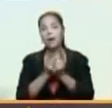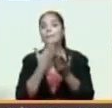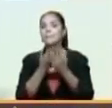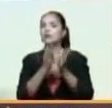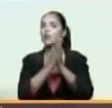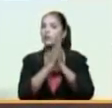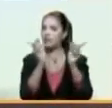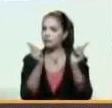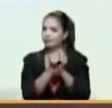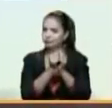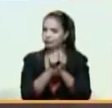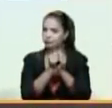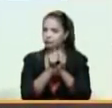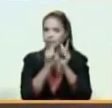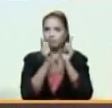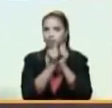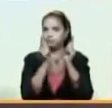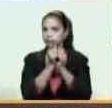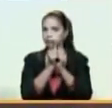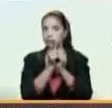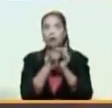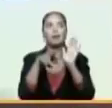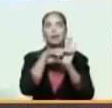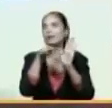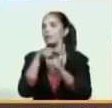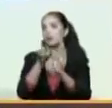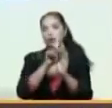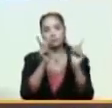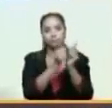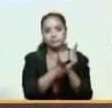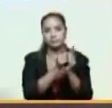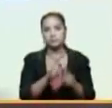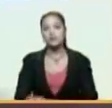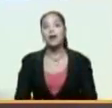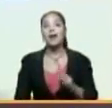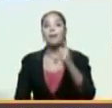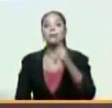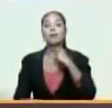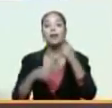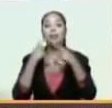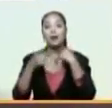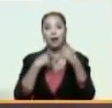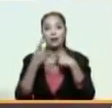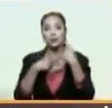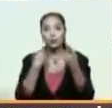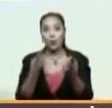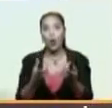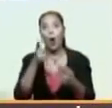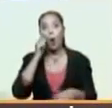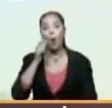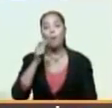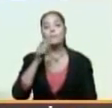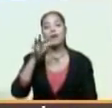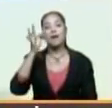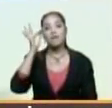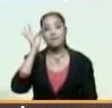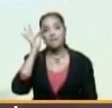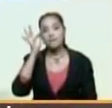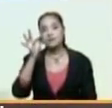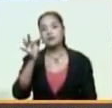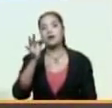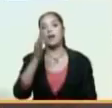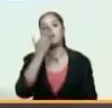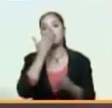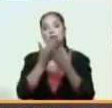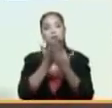más concisas y que no se repitan. La primera declaración que dio el ciudadano fiscal general de la República presente frente